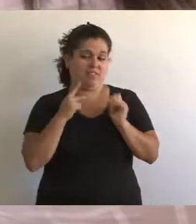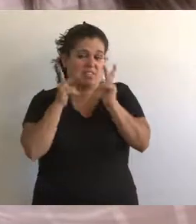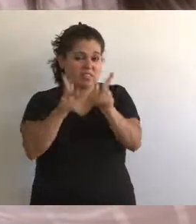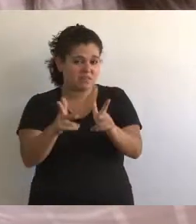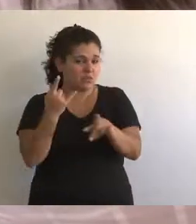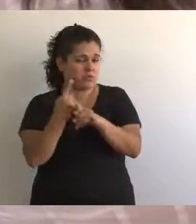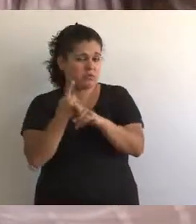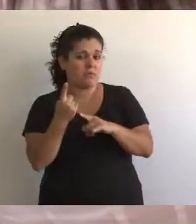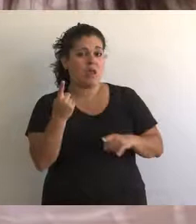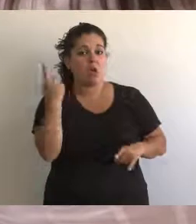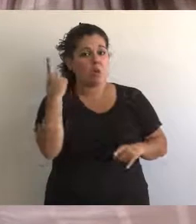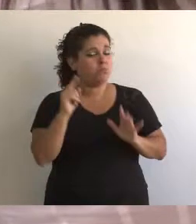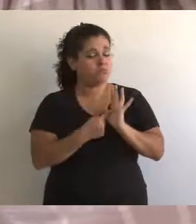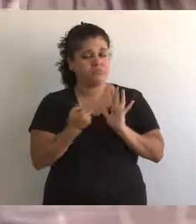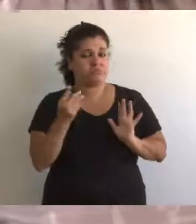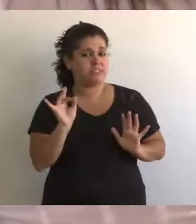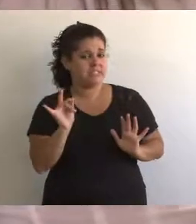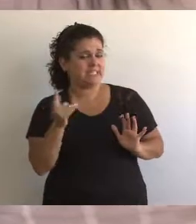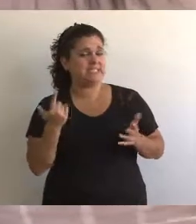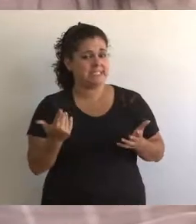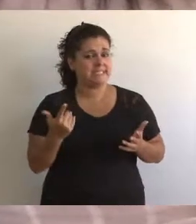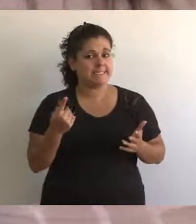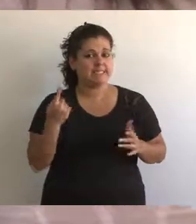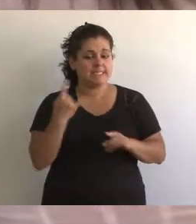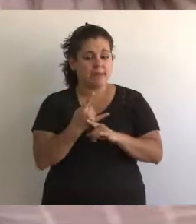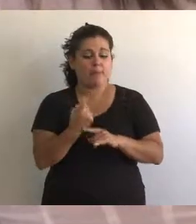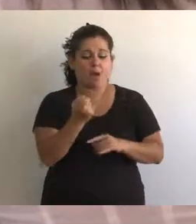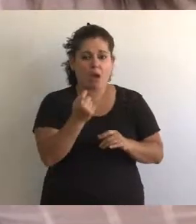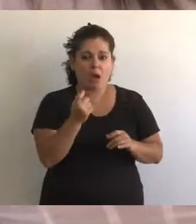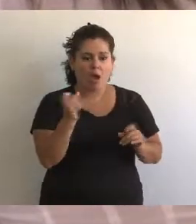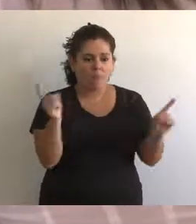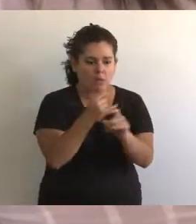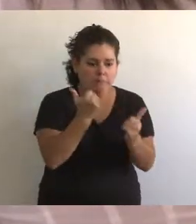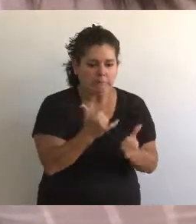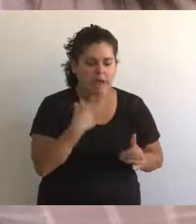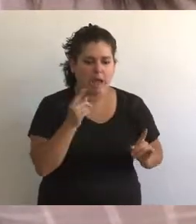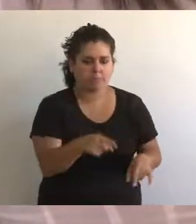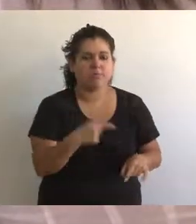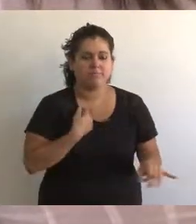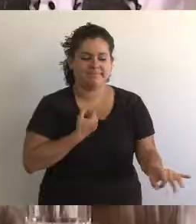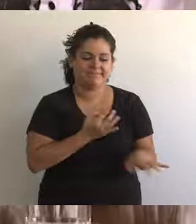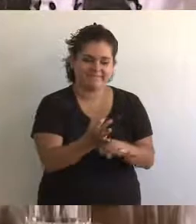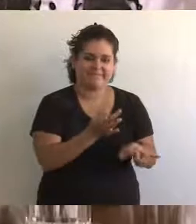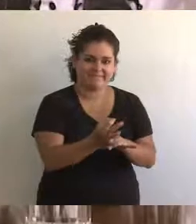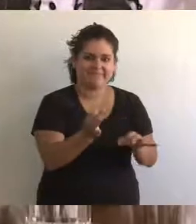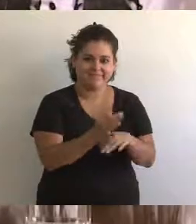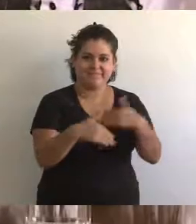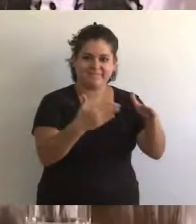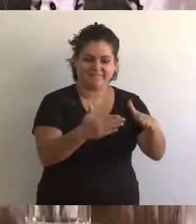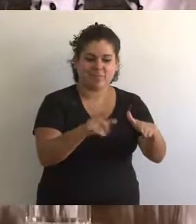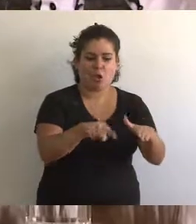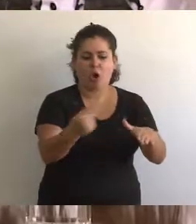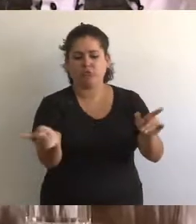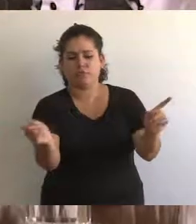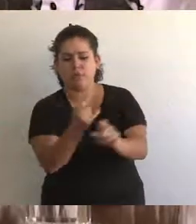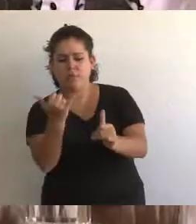docentes decimos, una dificultad por vez al niño le alcanza.